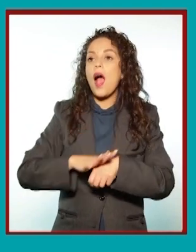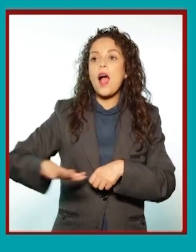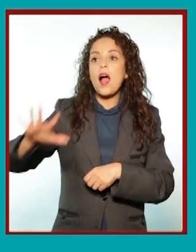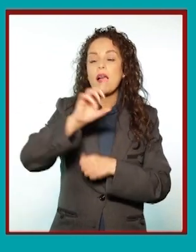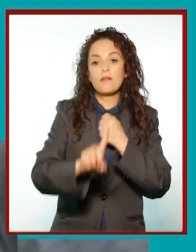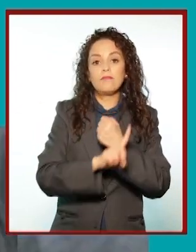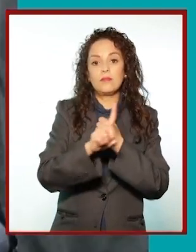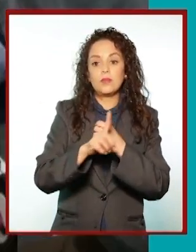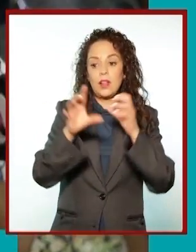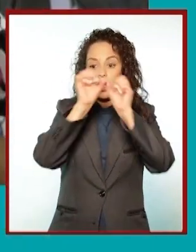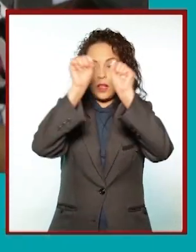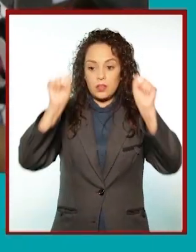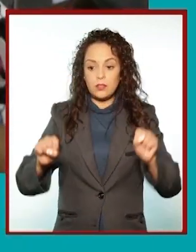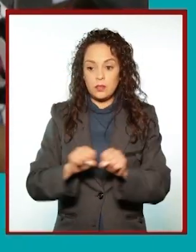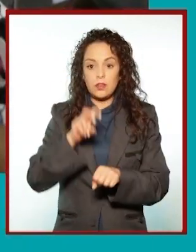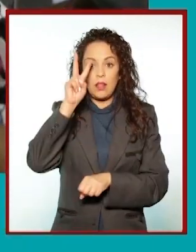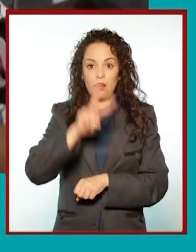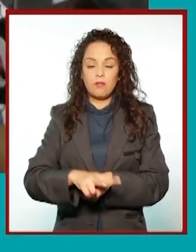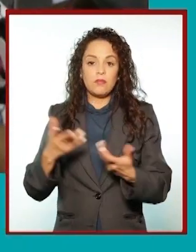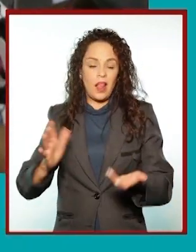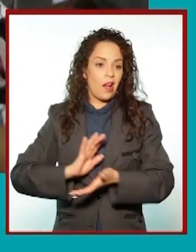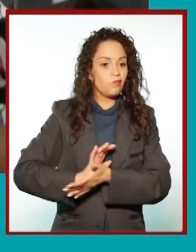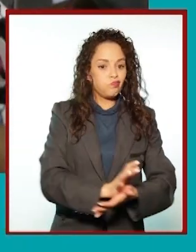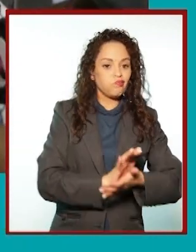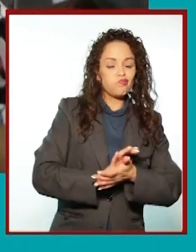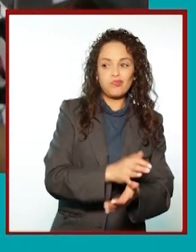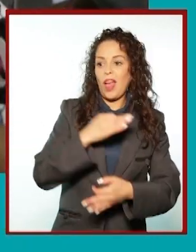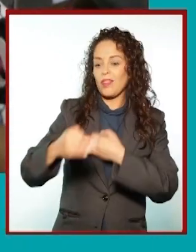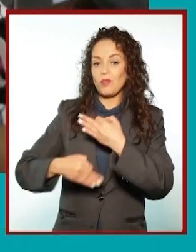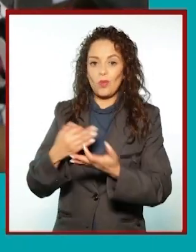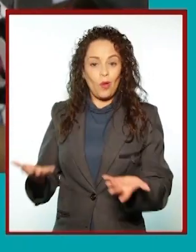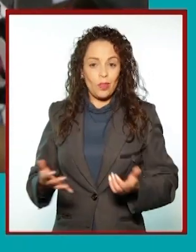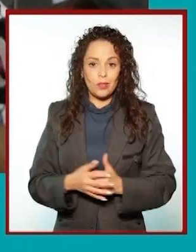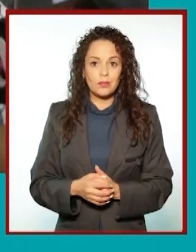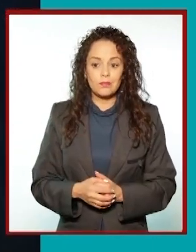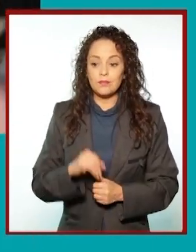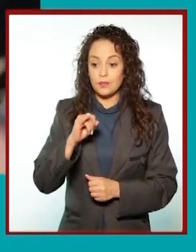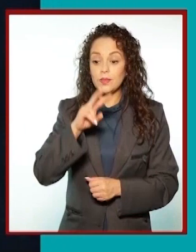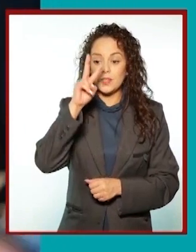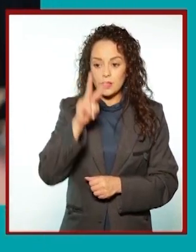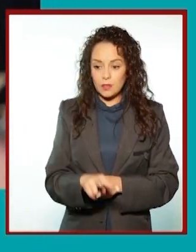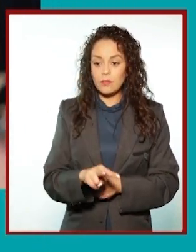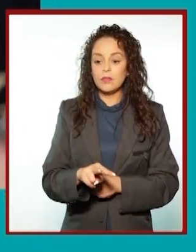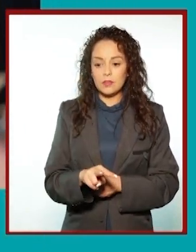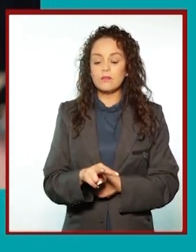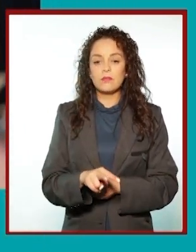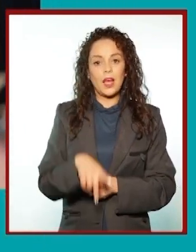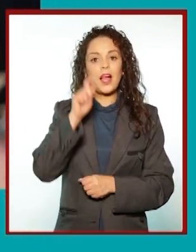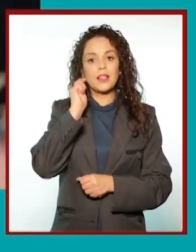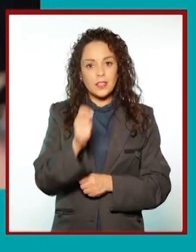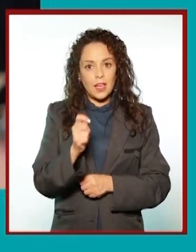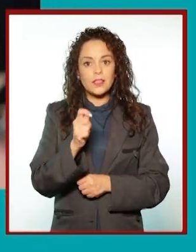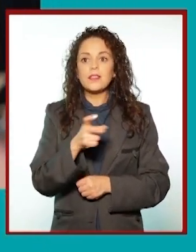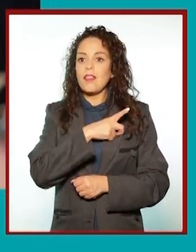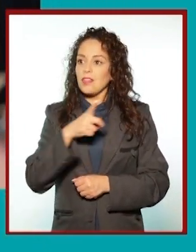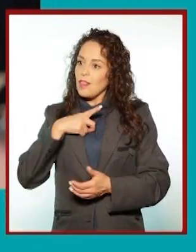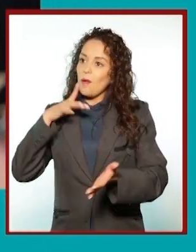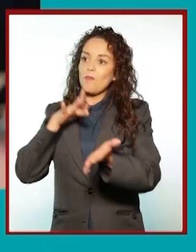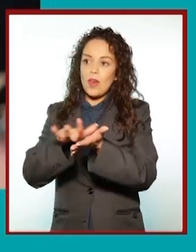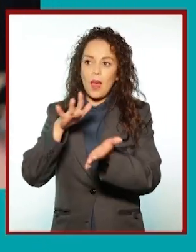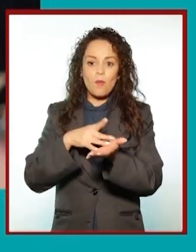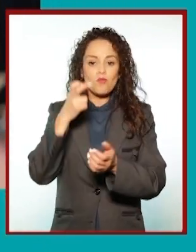también como de un sistema que nos está subyugando a todos. Entonces, en ese sentido, pues sí que un poco apuesten por lo